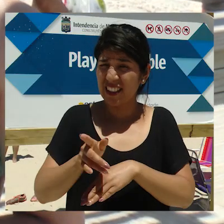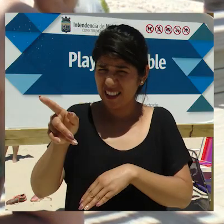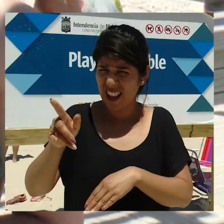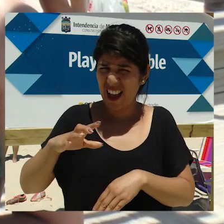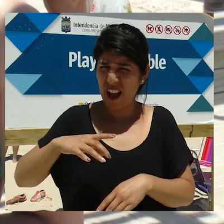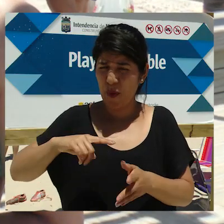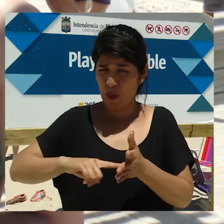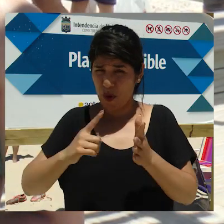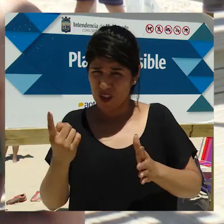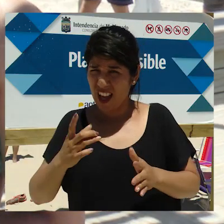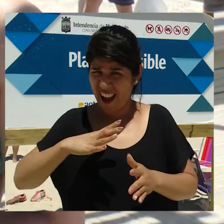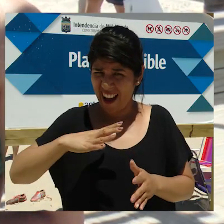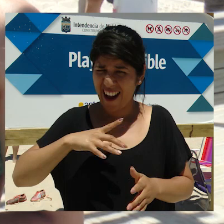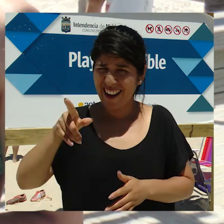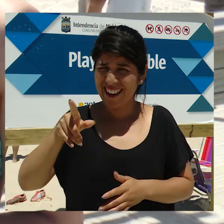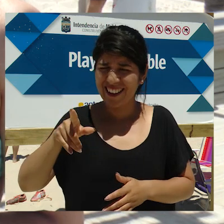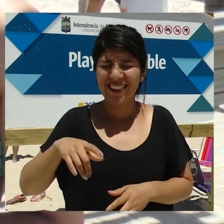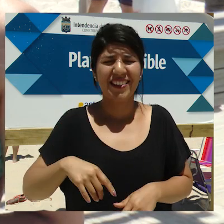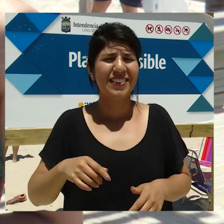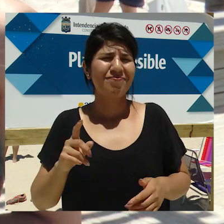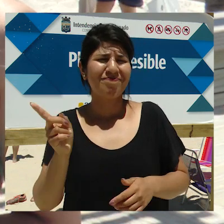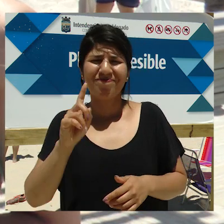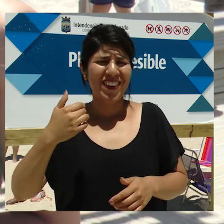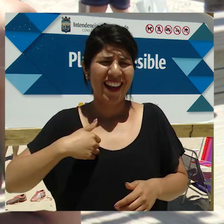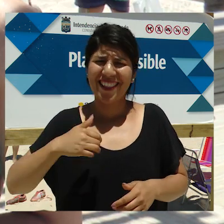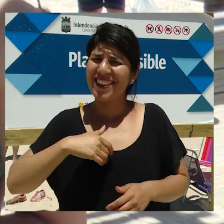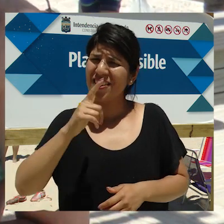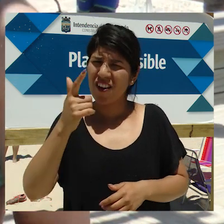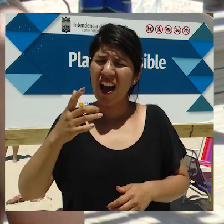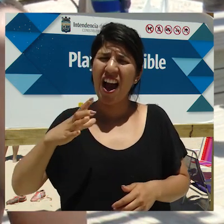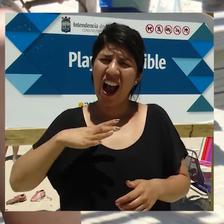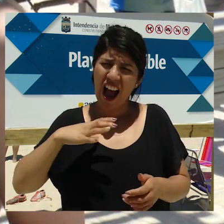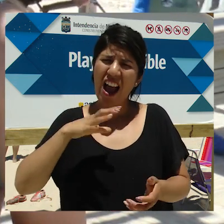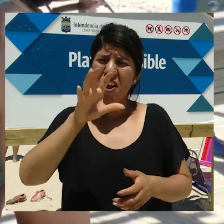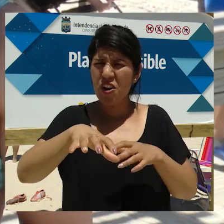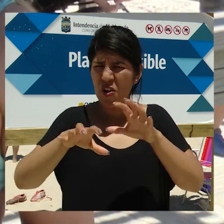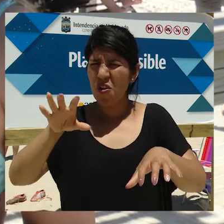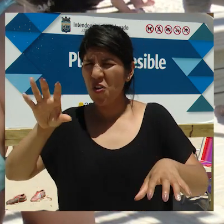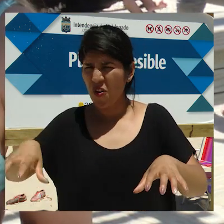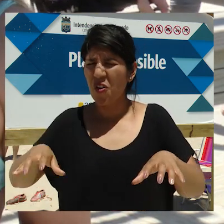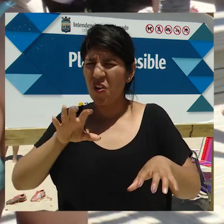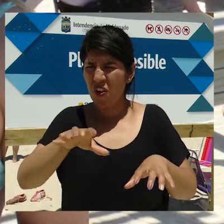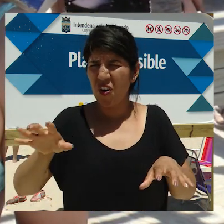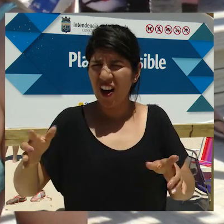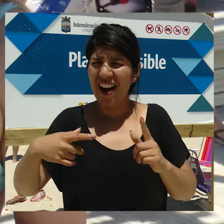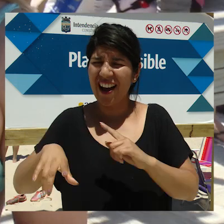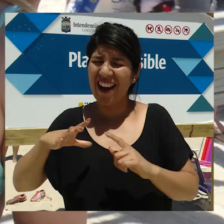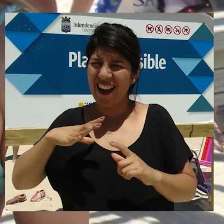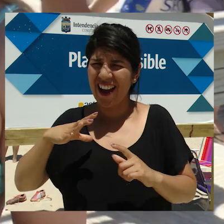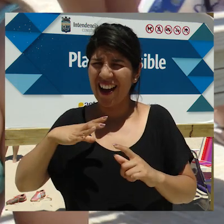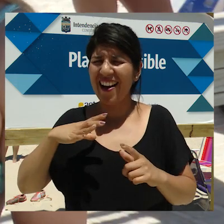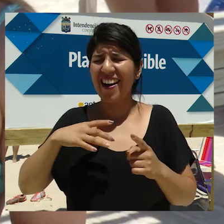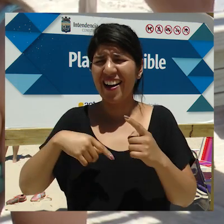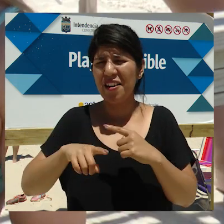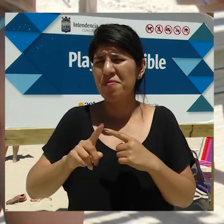playas accesibles se encuentra en Buenos Aires, en Argentina? No, la verdad que no. Hay muchos lugares que